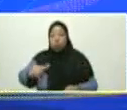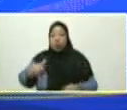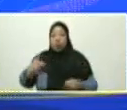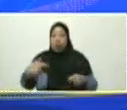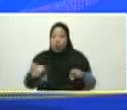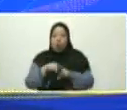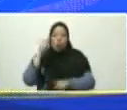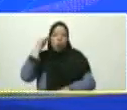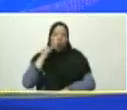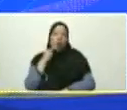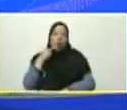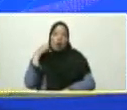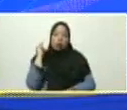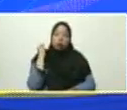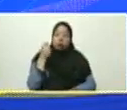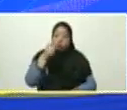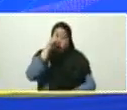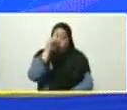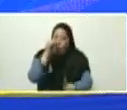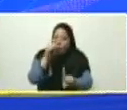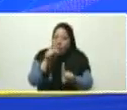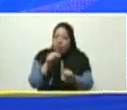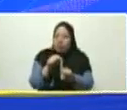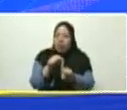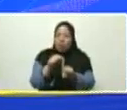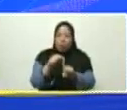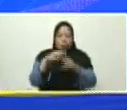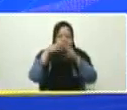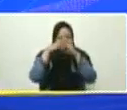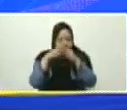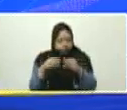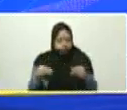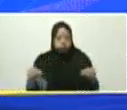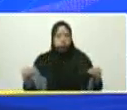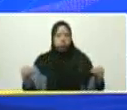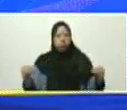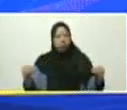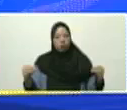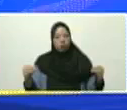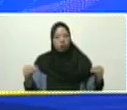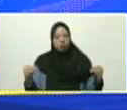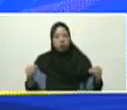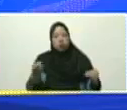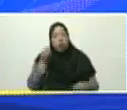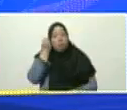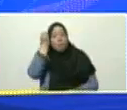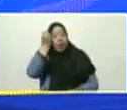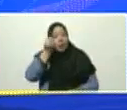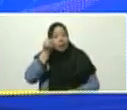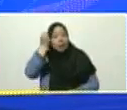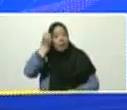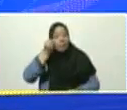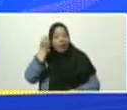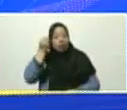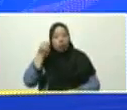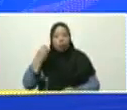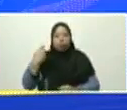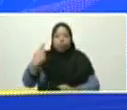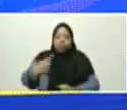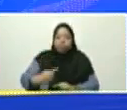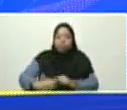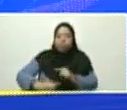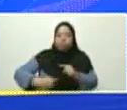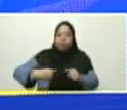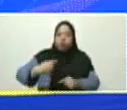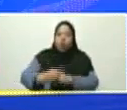cumplió su tarea completamente y dejó un pensamiento, una doctrina,